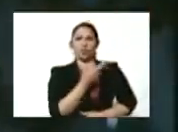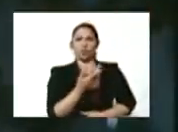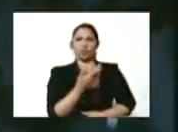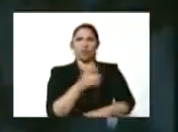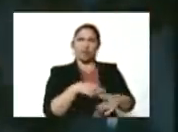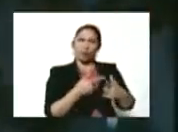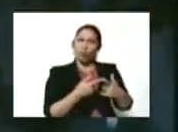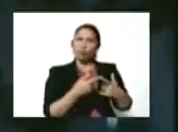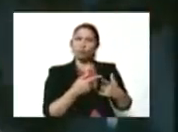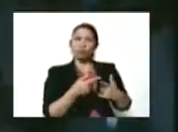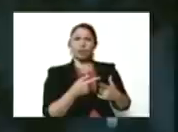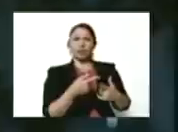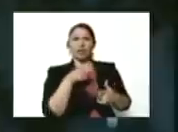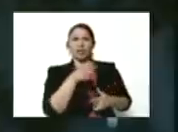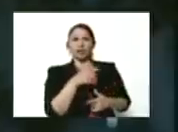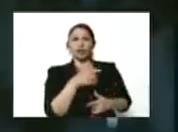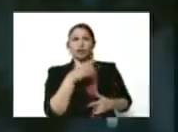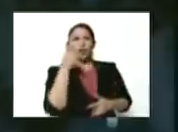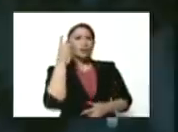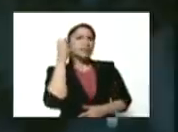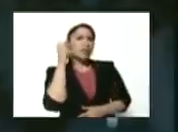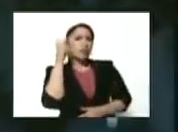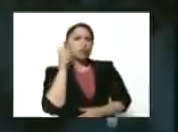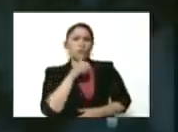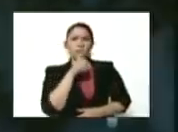reducción al absurdo, porque Venezuela jamás se